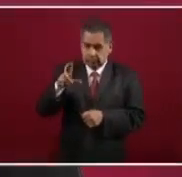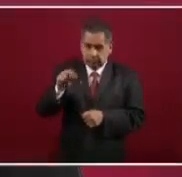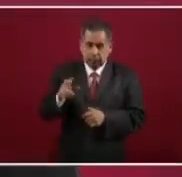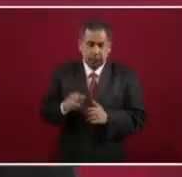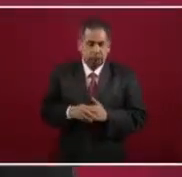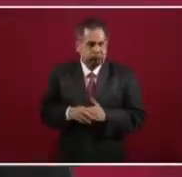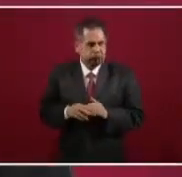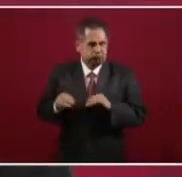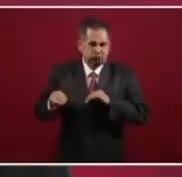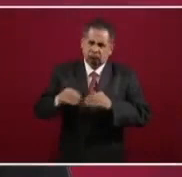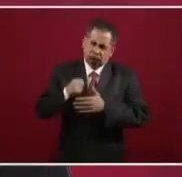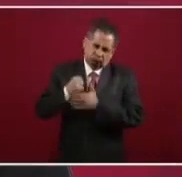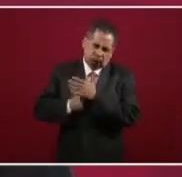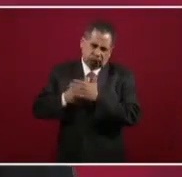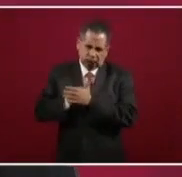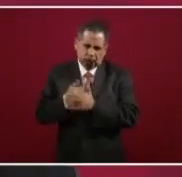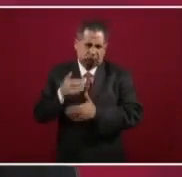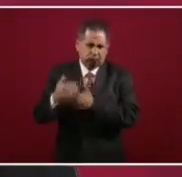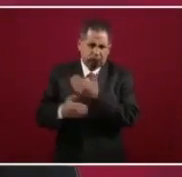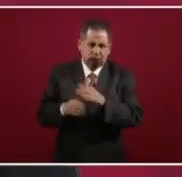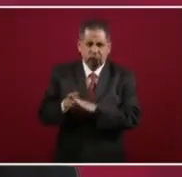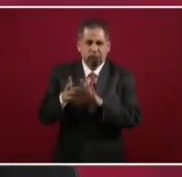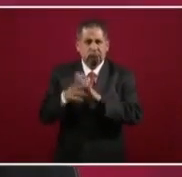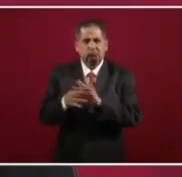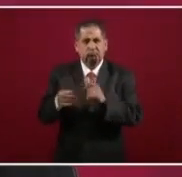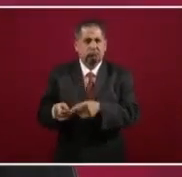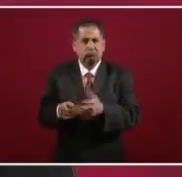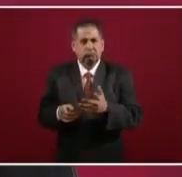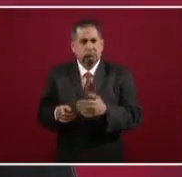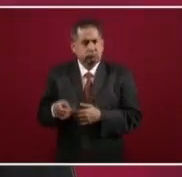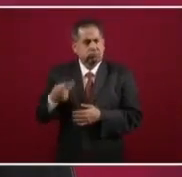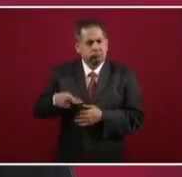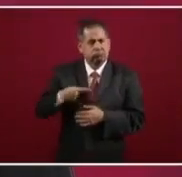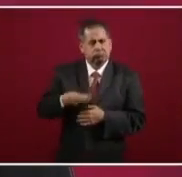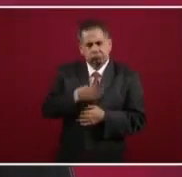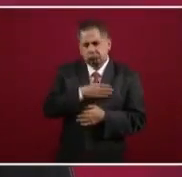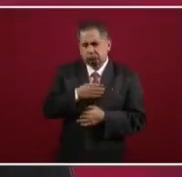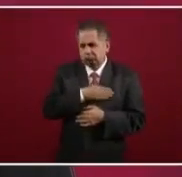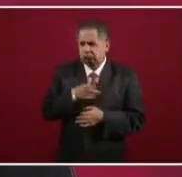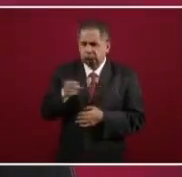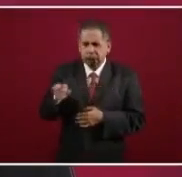un movimiento revolucionario en un hombre bueno